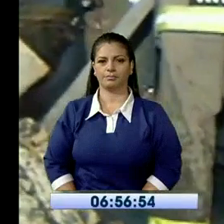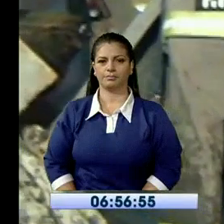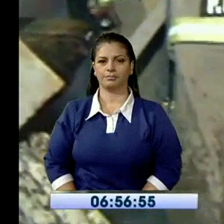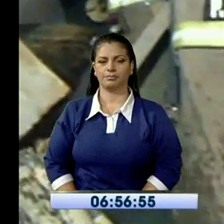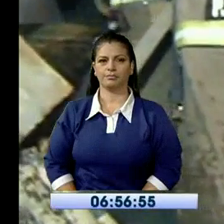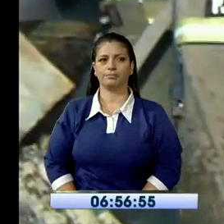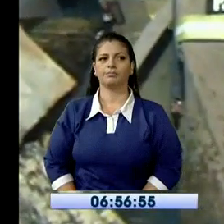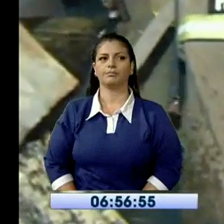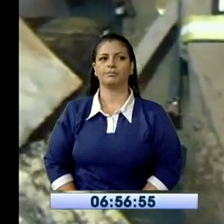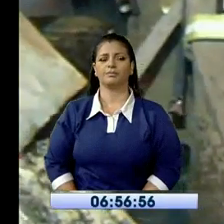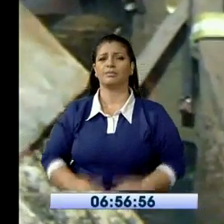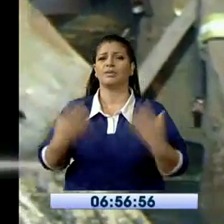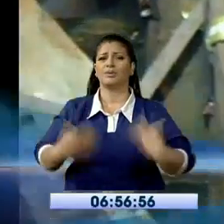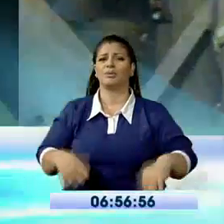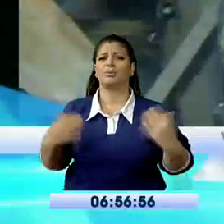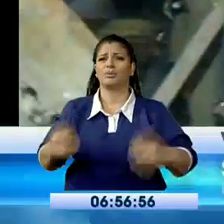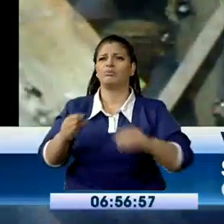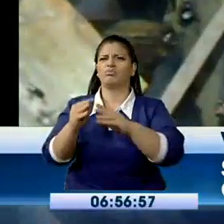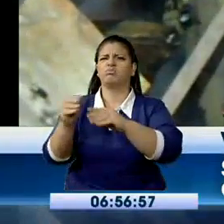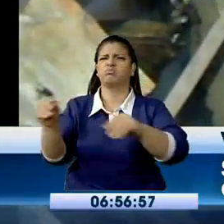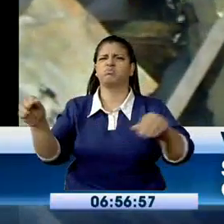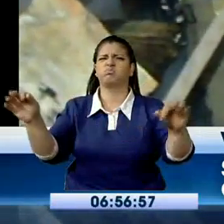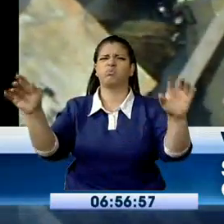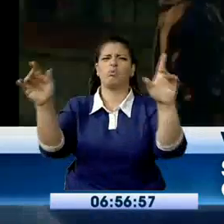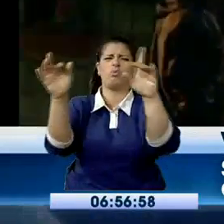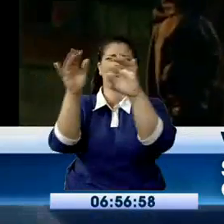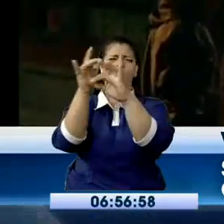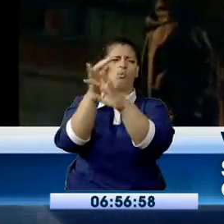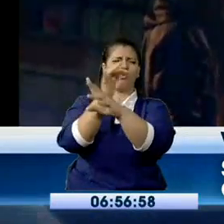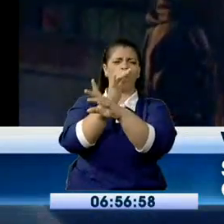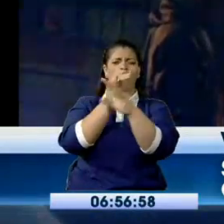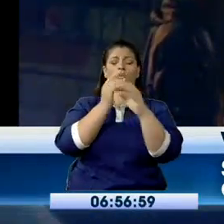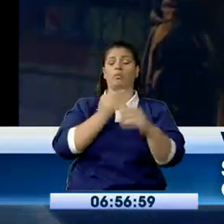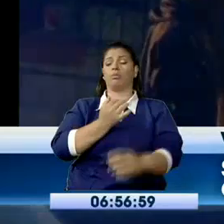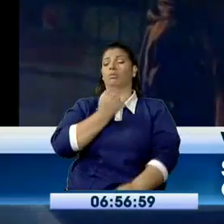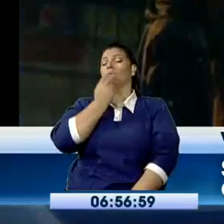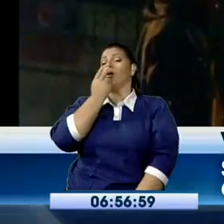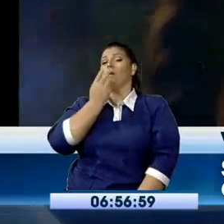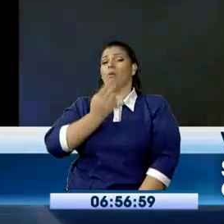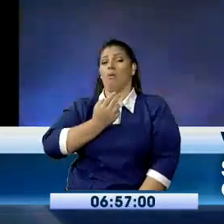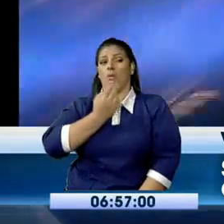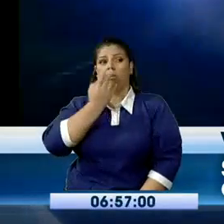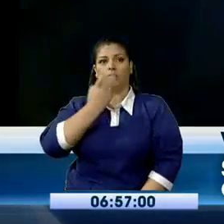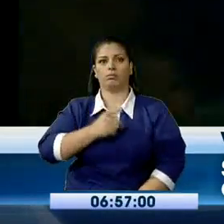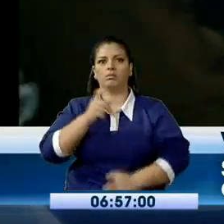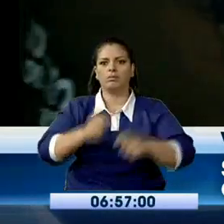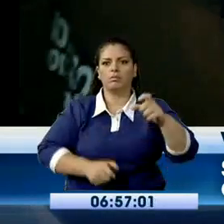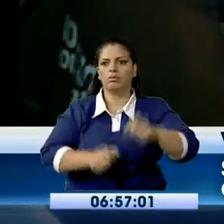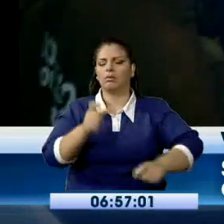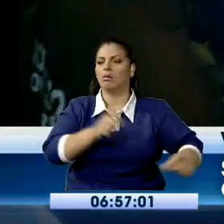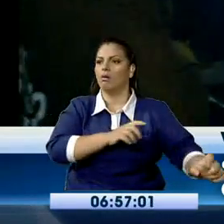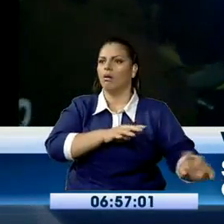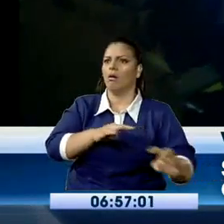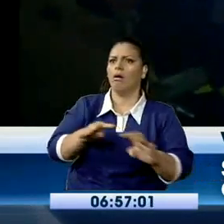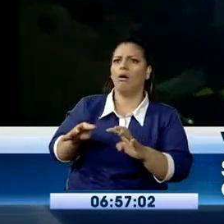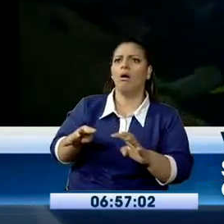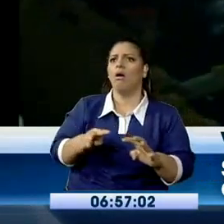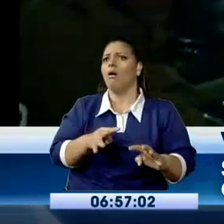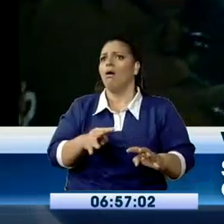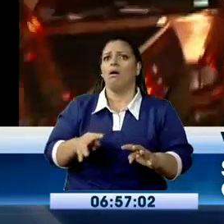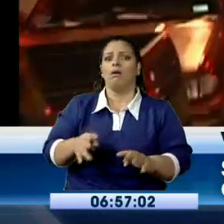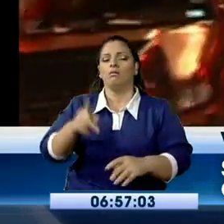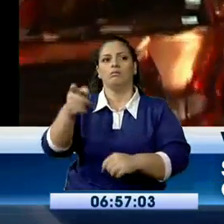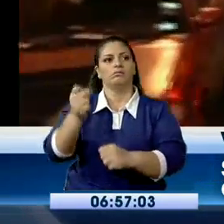La gran cantidad de humo que emanaba de la vivienda siniestrada alarmó a los habitantes del sector.